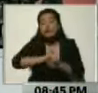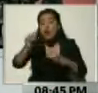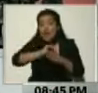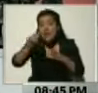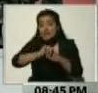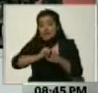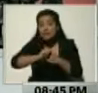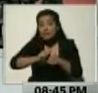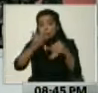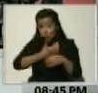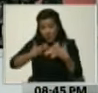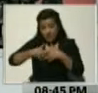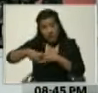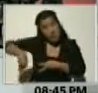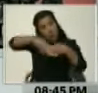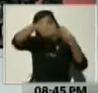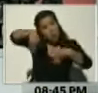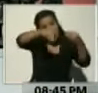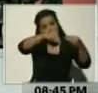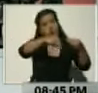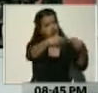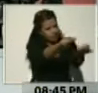vamos a recuperar esos reales